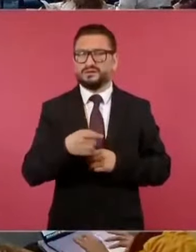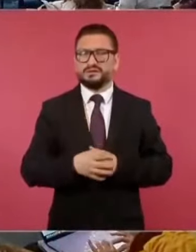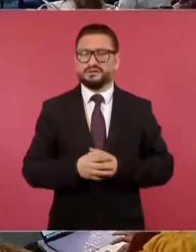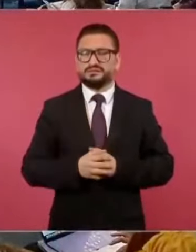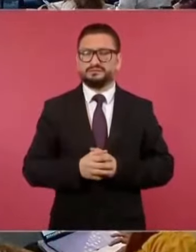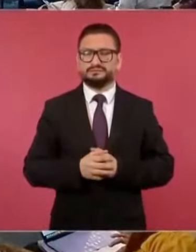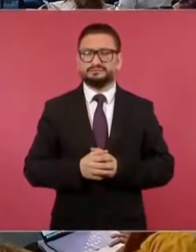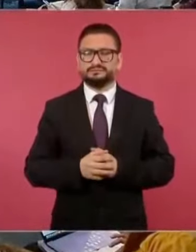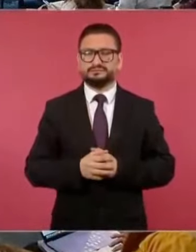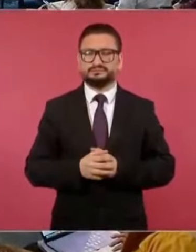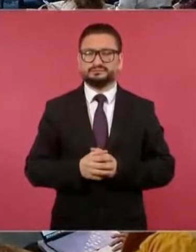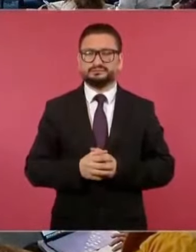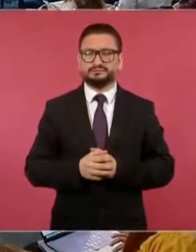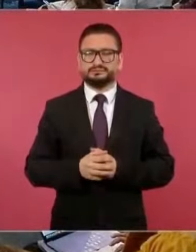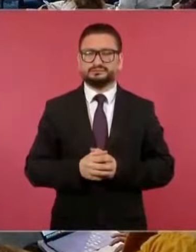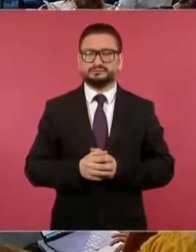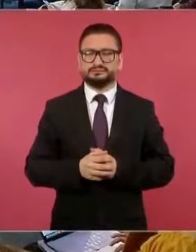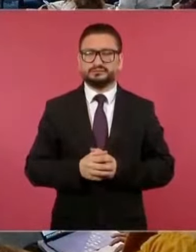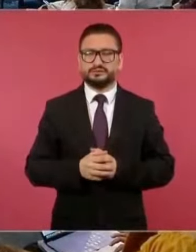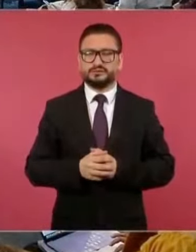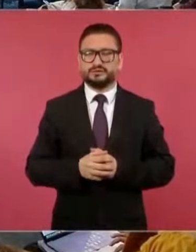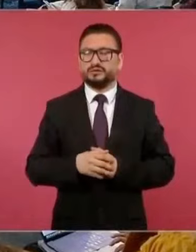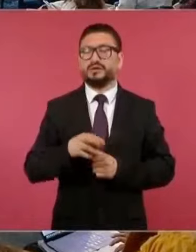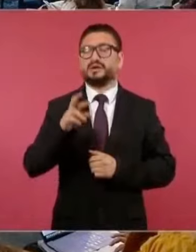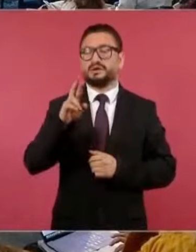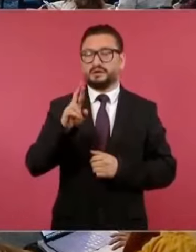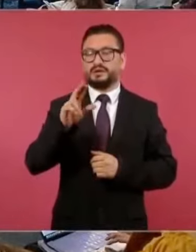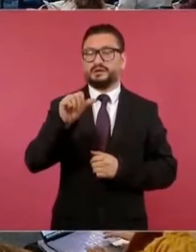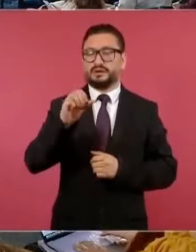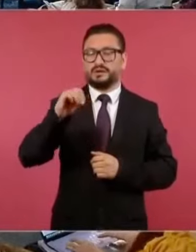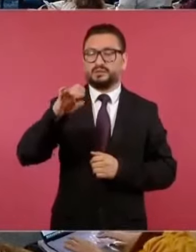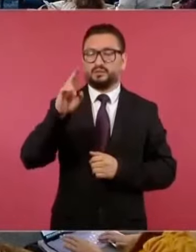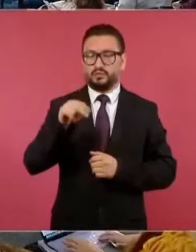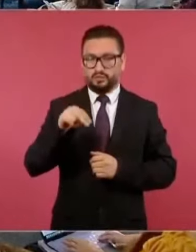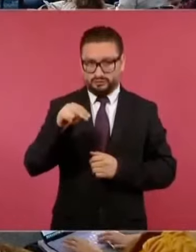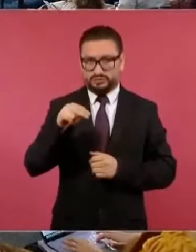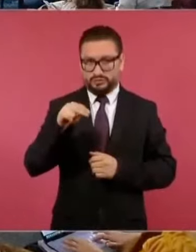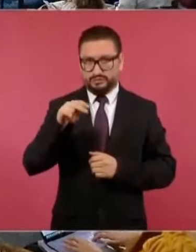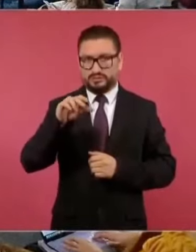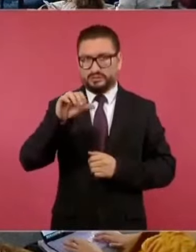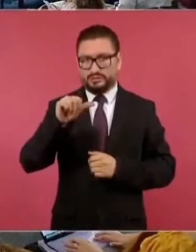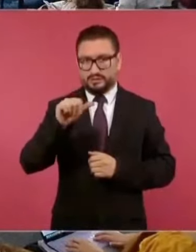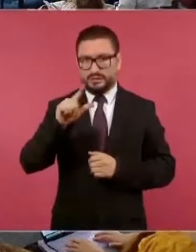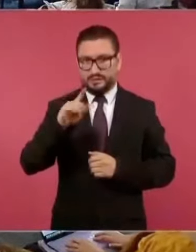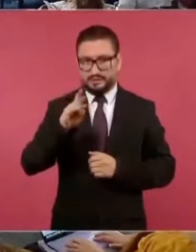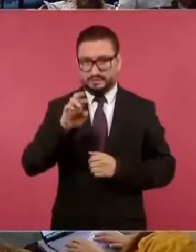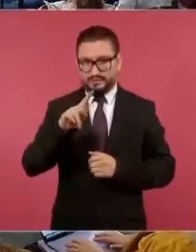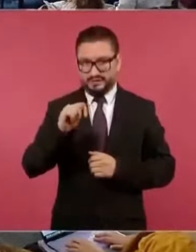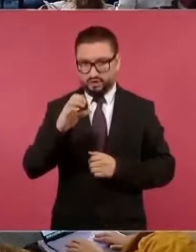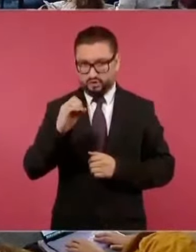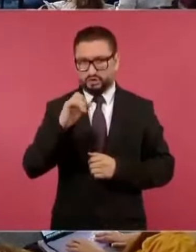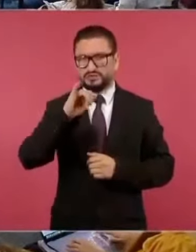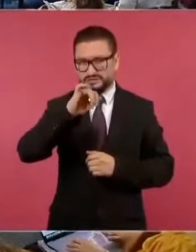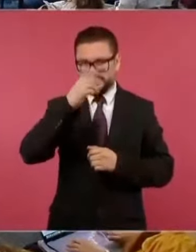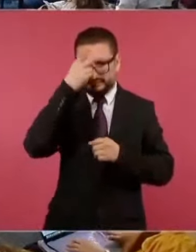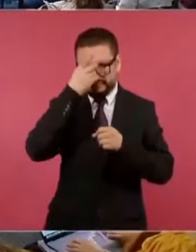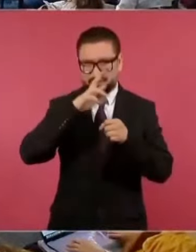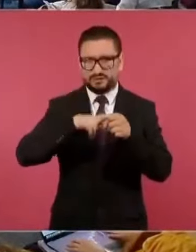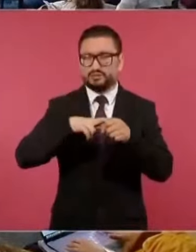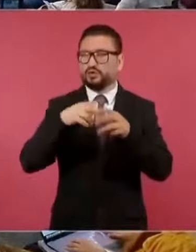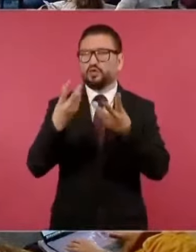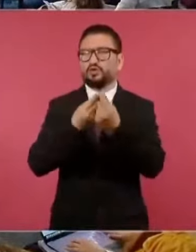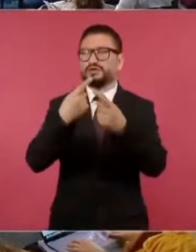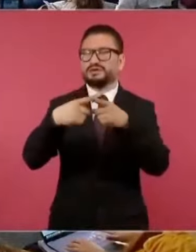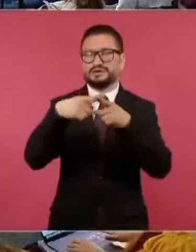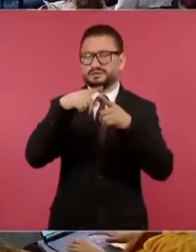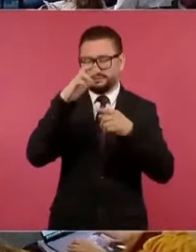Colaboró, pero no es cierto, trabajó en Reforma. No, Ramón Alberto sí fue director, ¿no? Sí, pero no sé con quién.